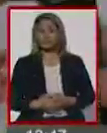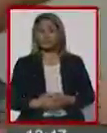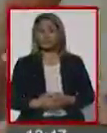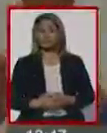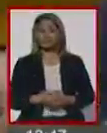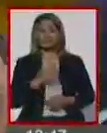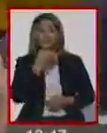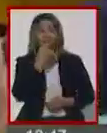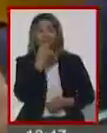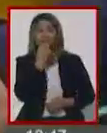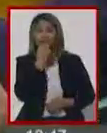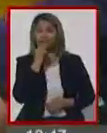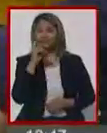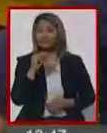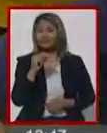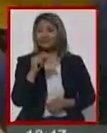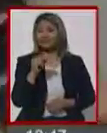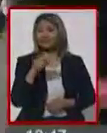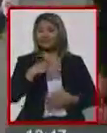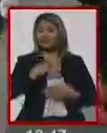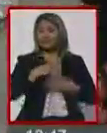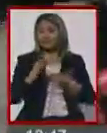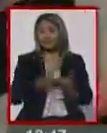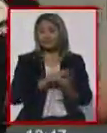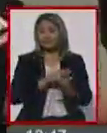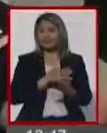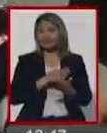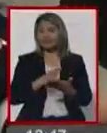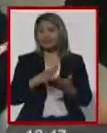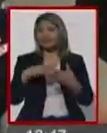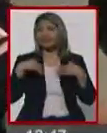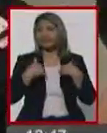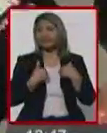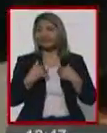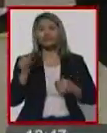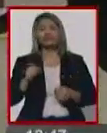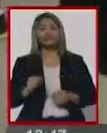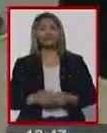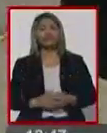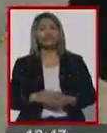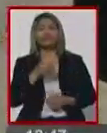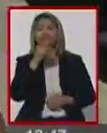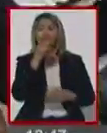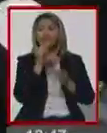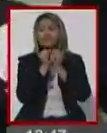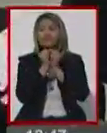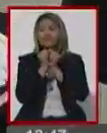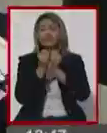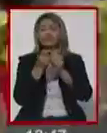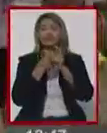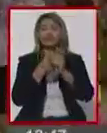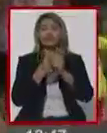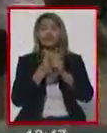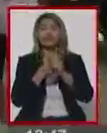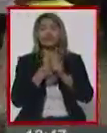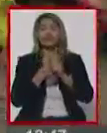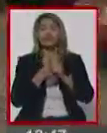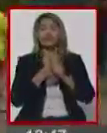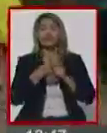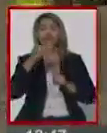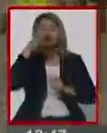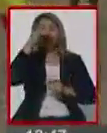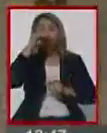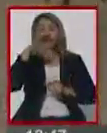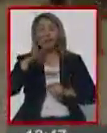¿Amor, te cansa? ¡Me canté! ¿Harto corriste? Sí. ¿Con quién? ¿Quién te acompañó? El niño me